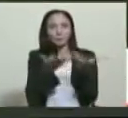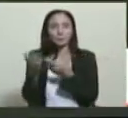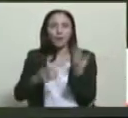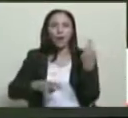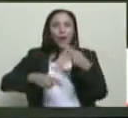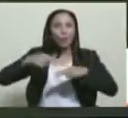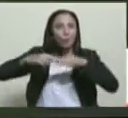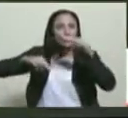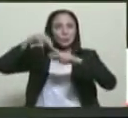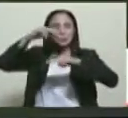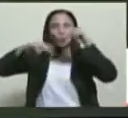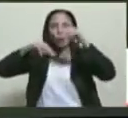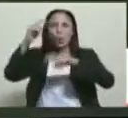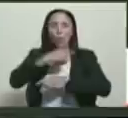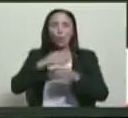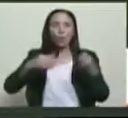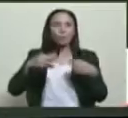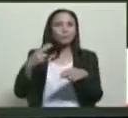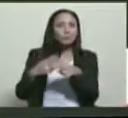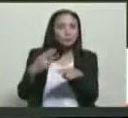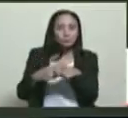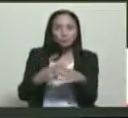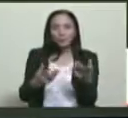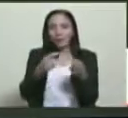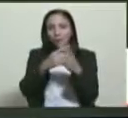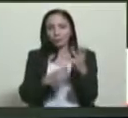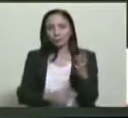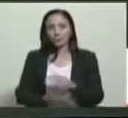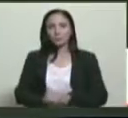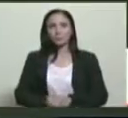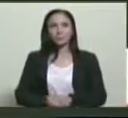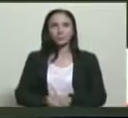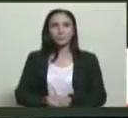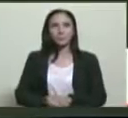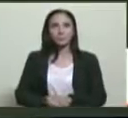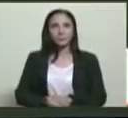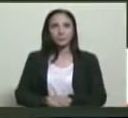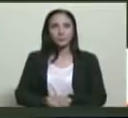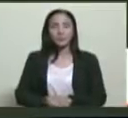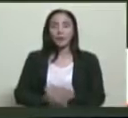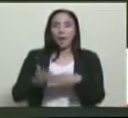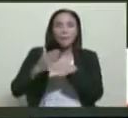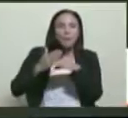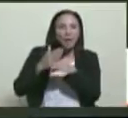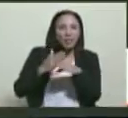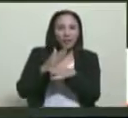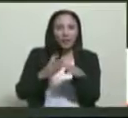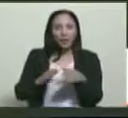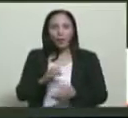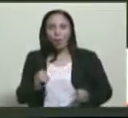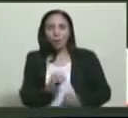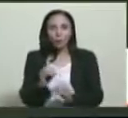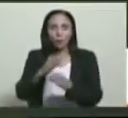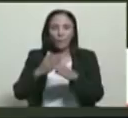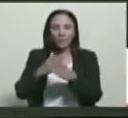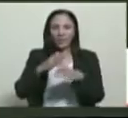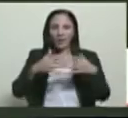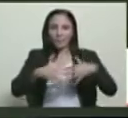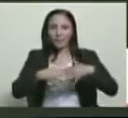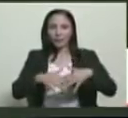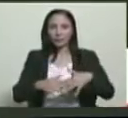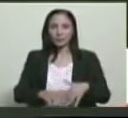construcción, minerales, metálicos, entre otros. De maderas del Orinoco, atención, maderas del Orinoco,